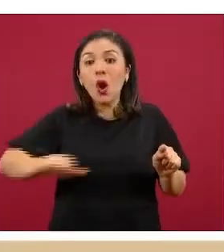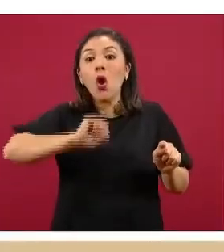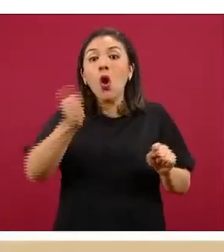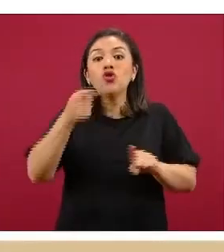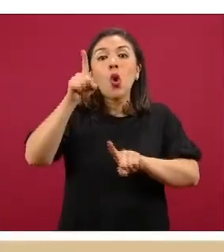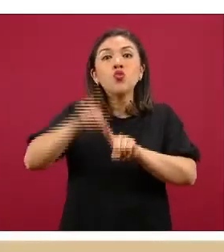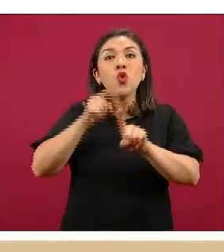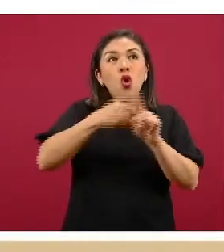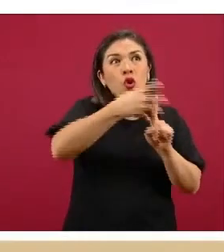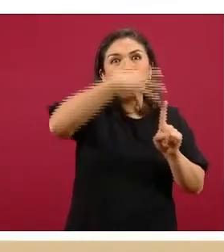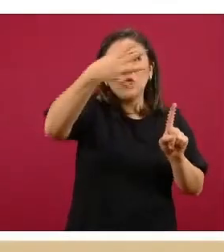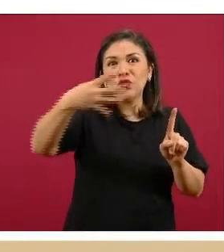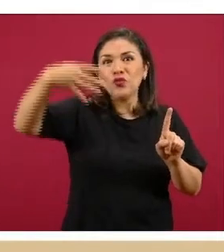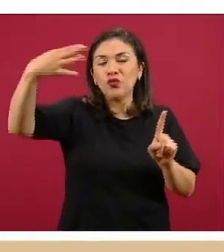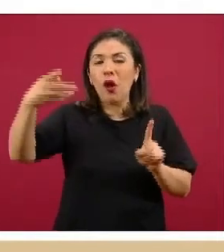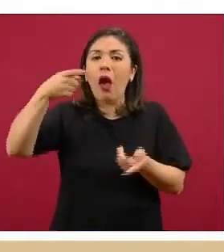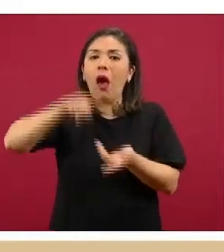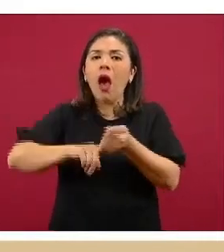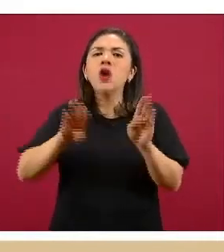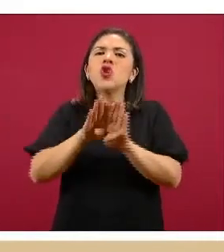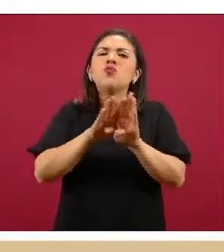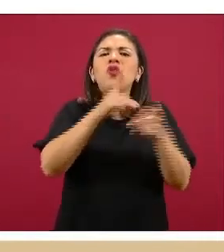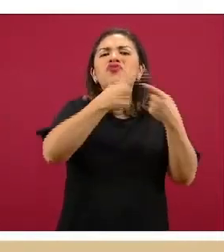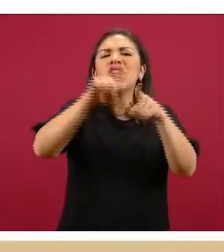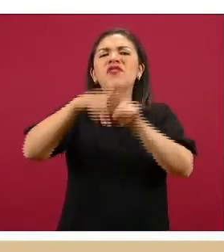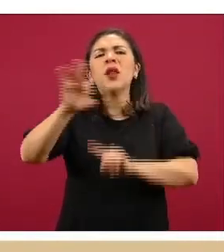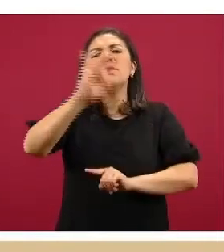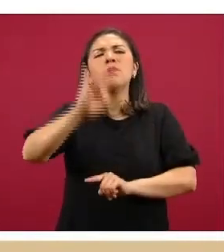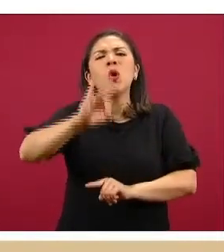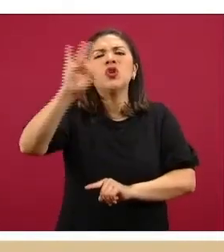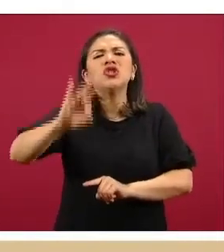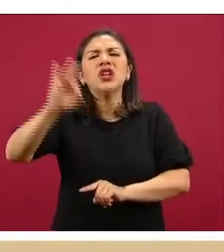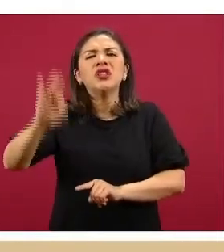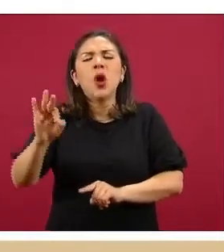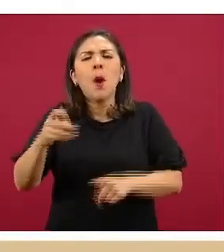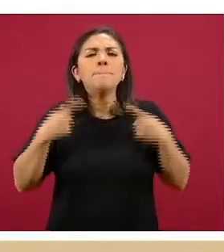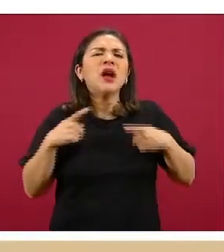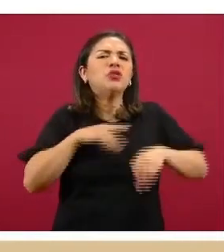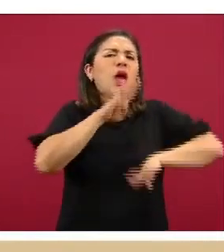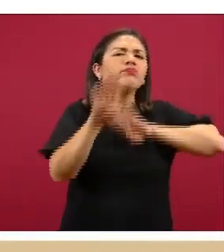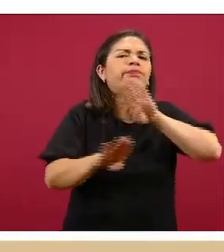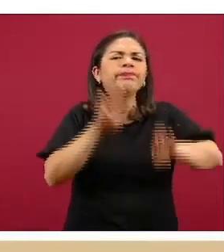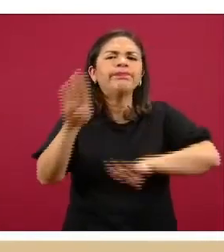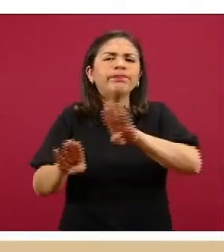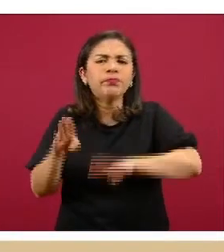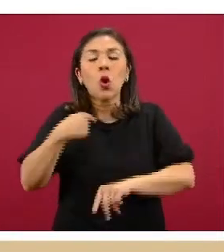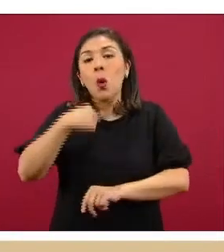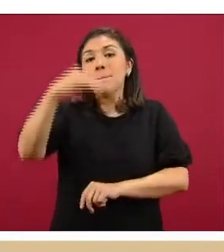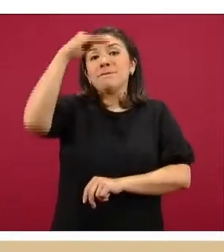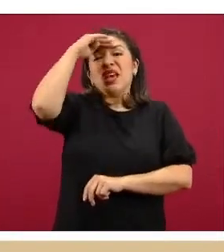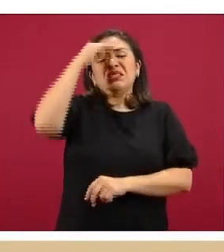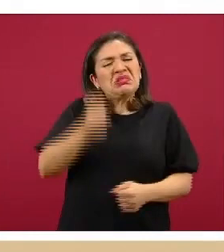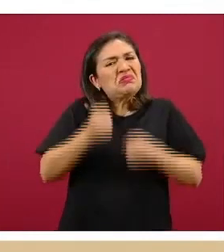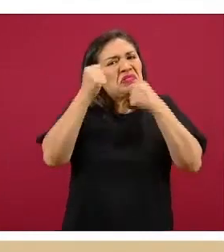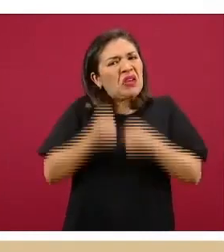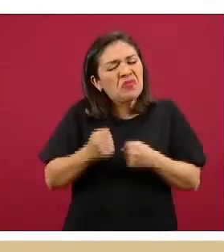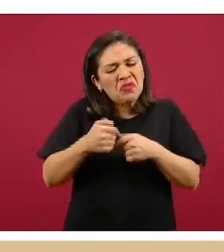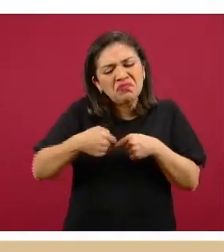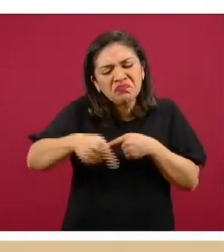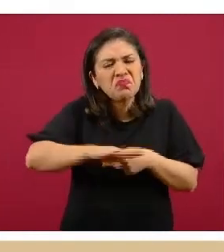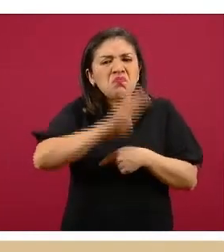de colores son los diferentes percentiles o la distribución de las muertes esperadas de los